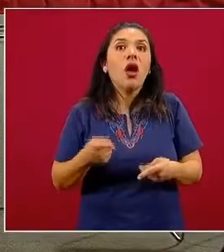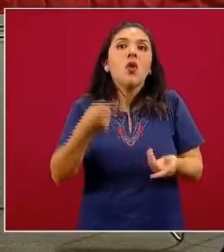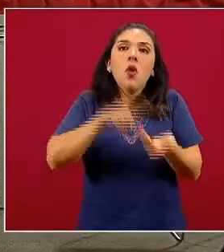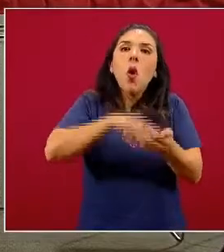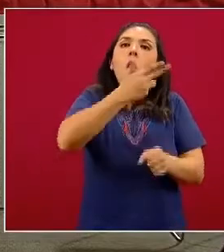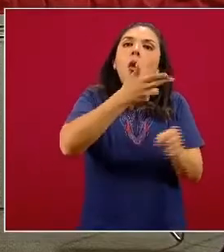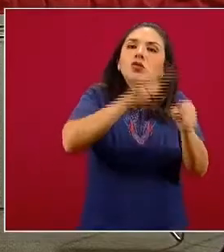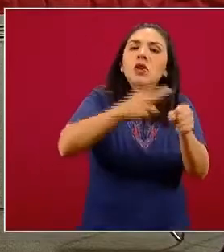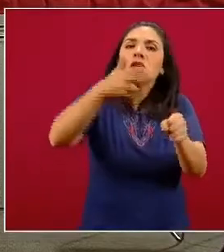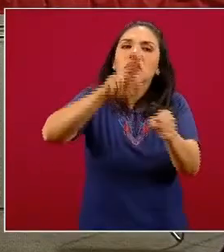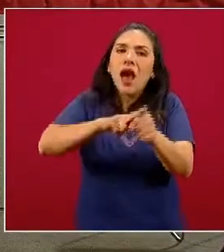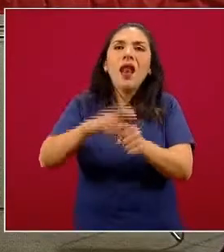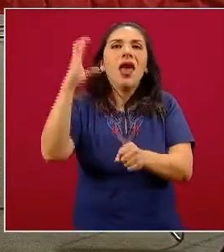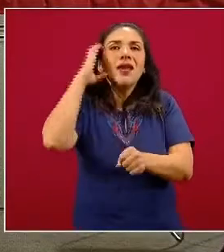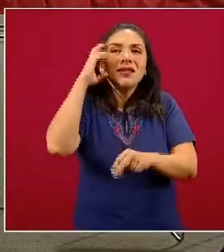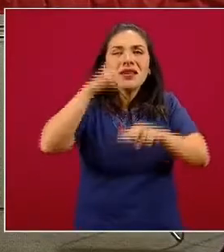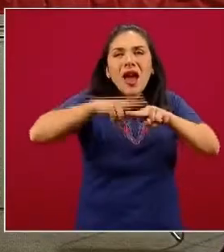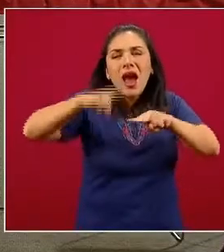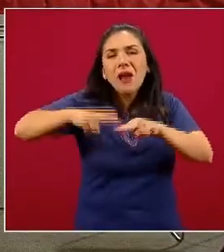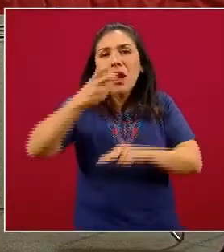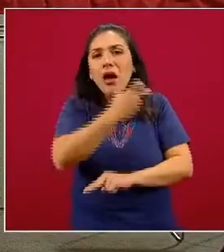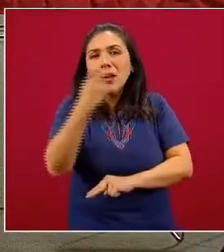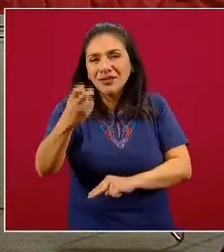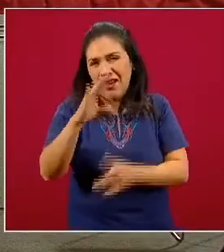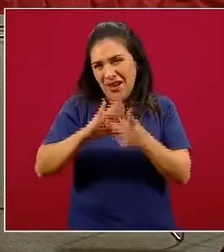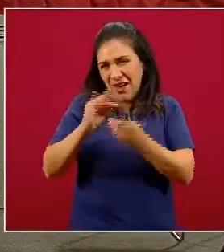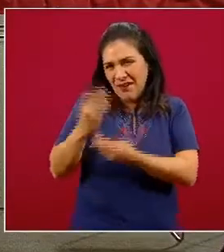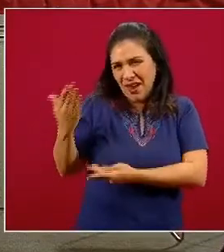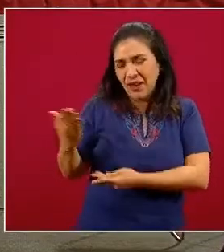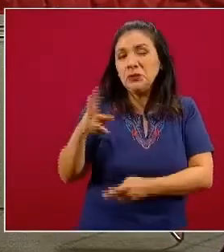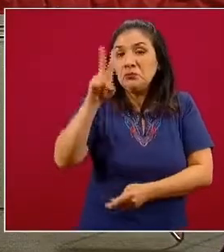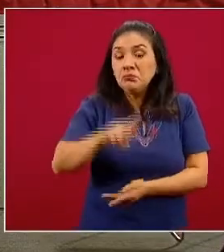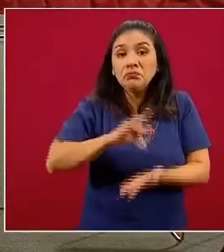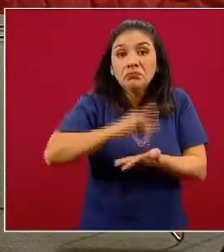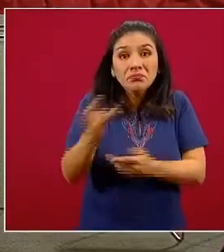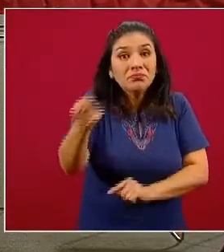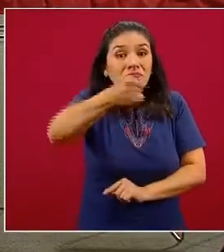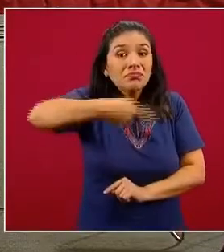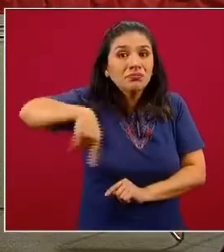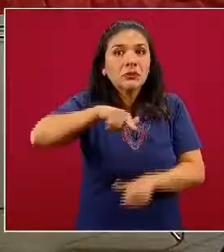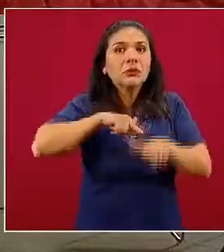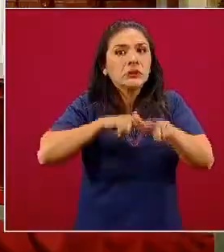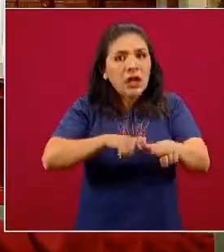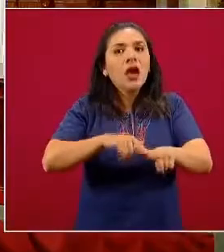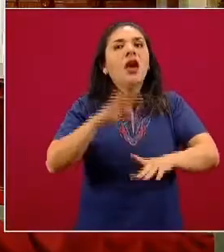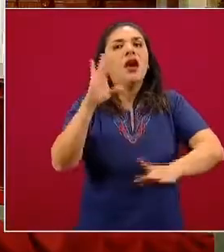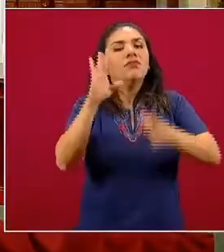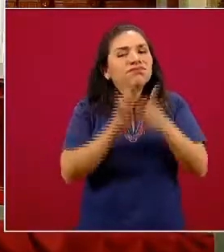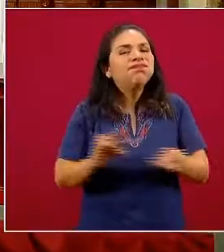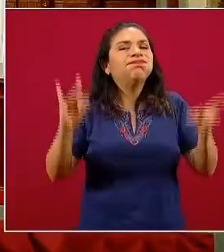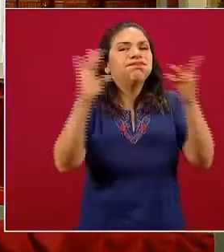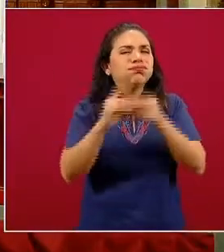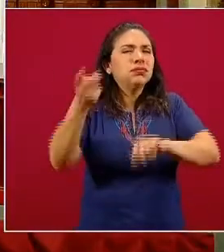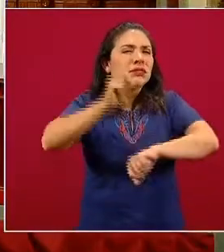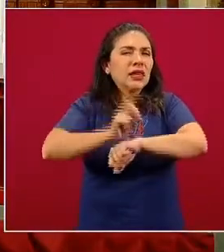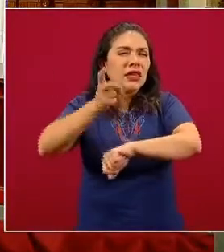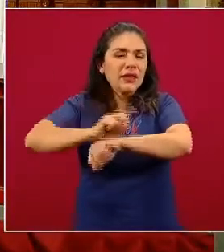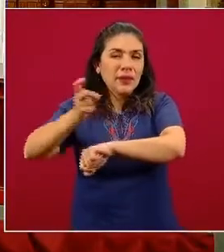los hospitales y en estas camas que se mencionan. Gracias a ustedes por seguir comunicando cada